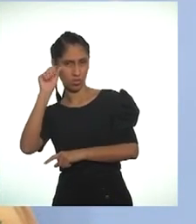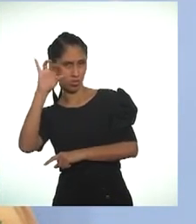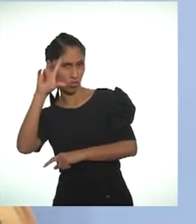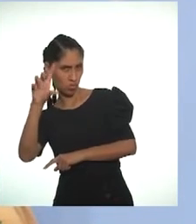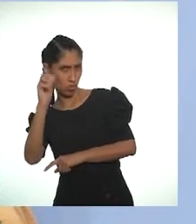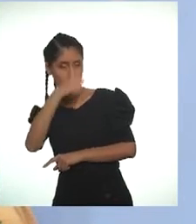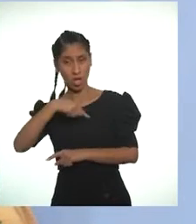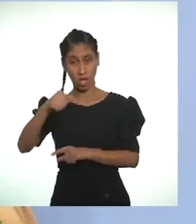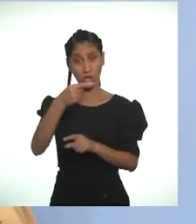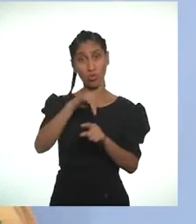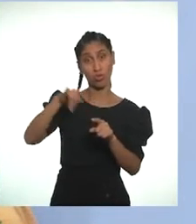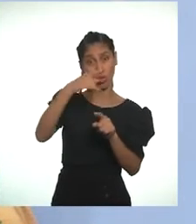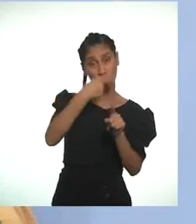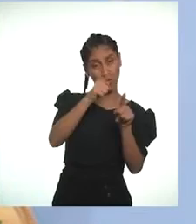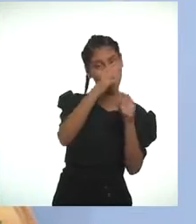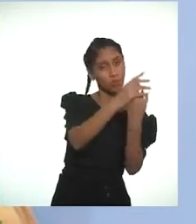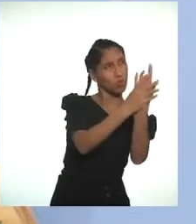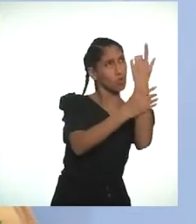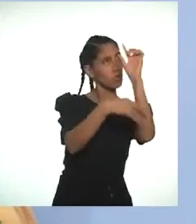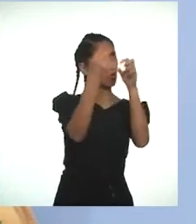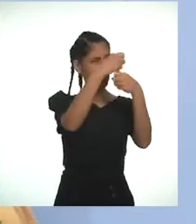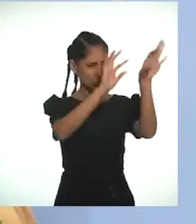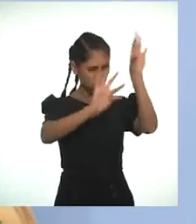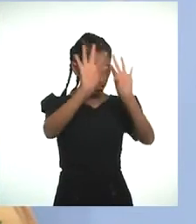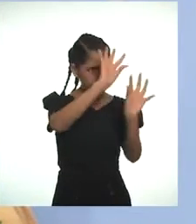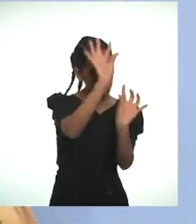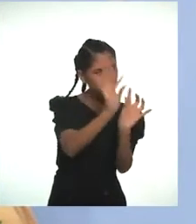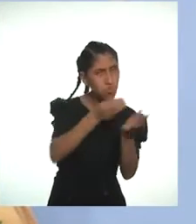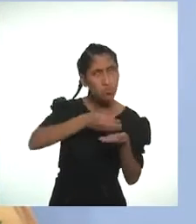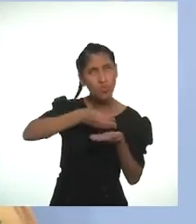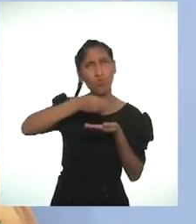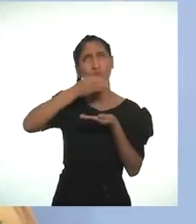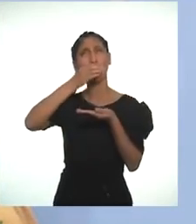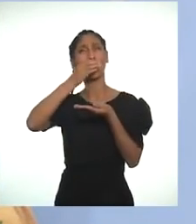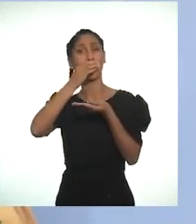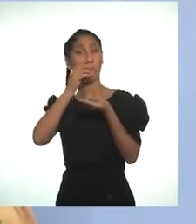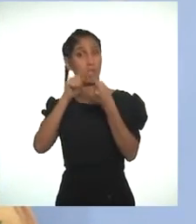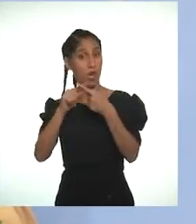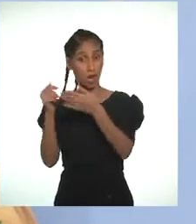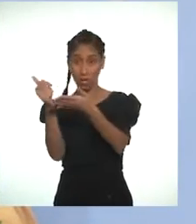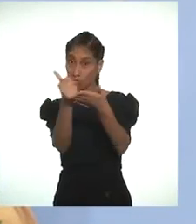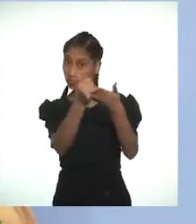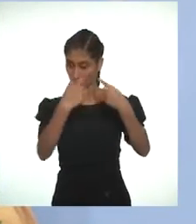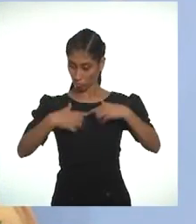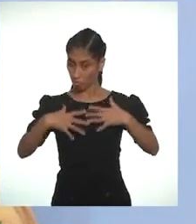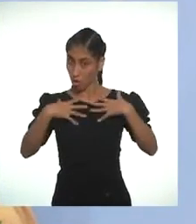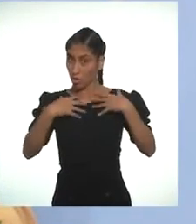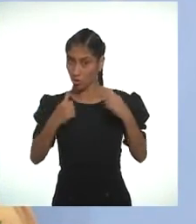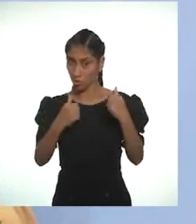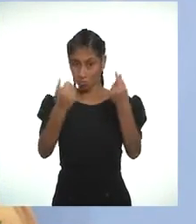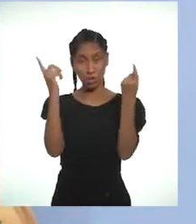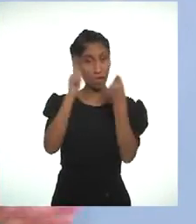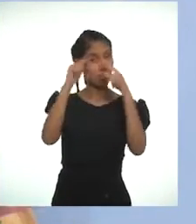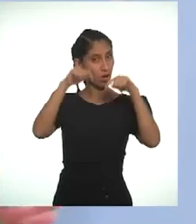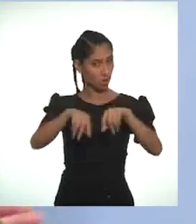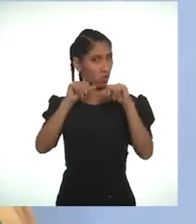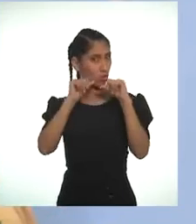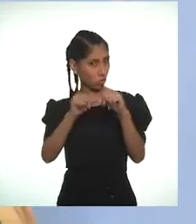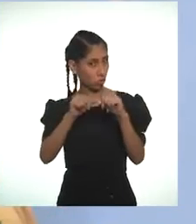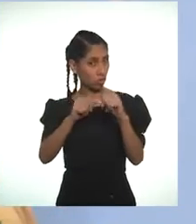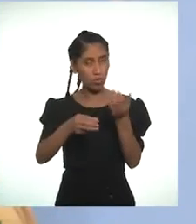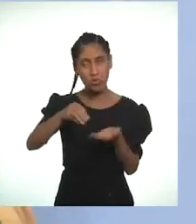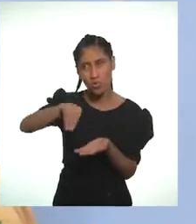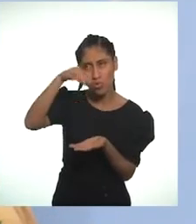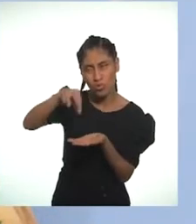para el tratamiento de sus enfermedades. Y esos conocimientos siguen aplicándose actualmente. Es